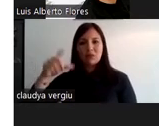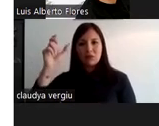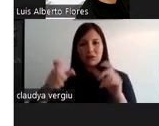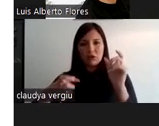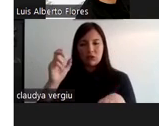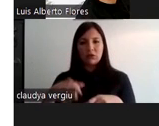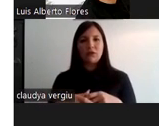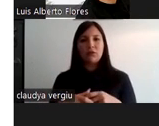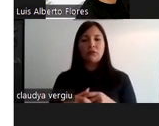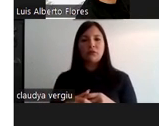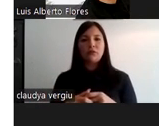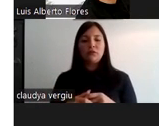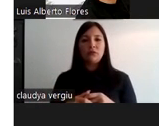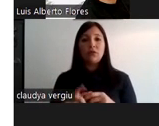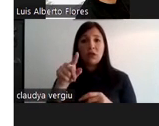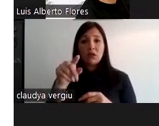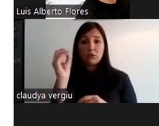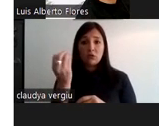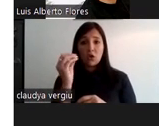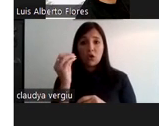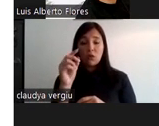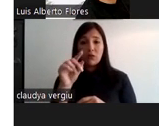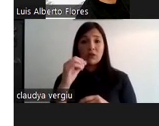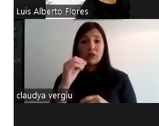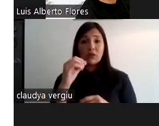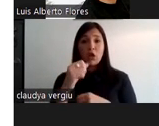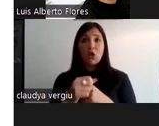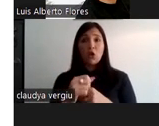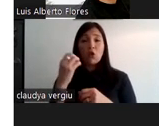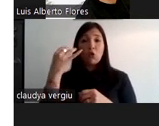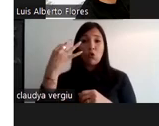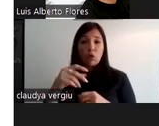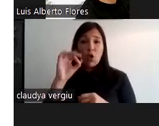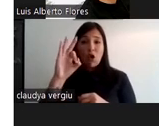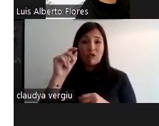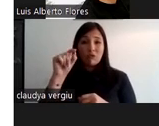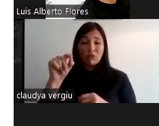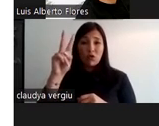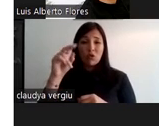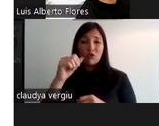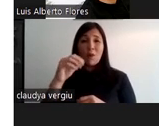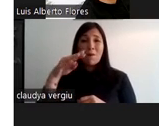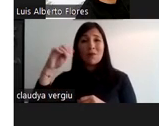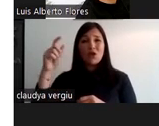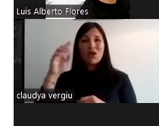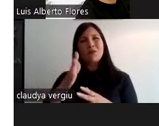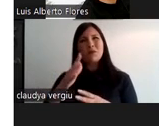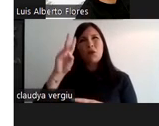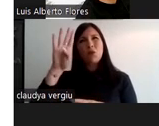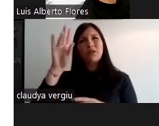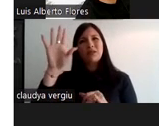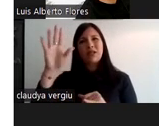en el caso de los jóvenes ese número dos punto ocho millones representaría el 36%